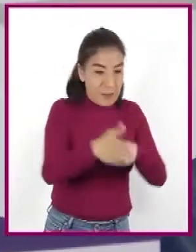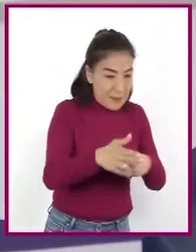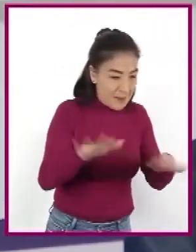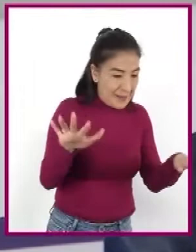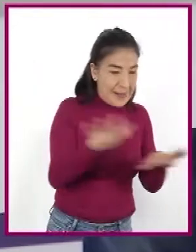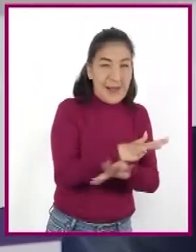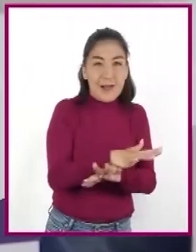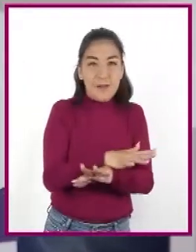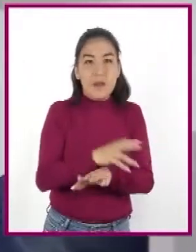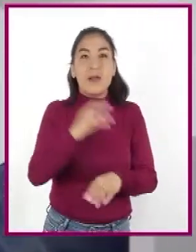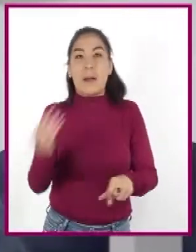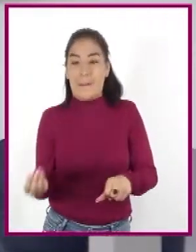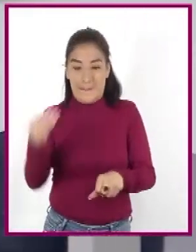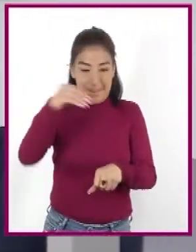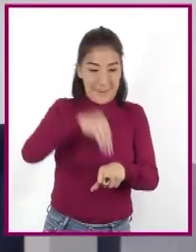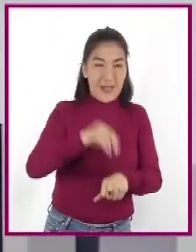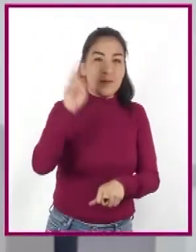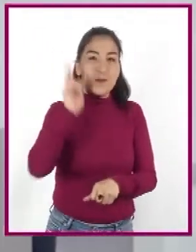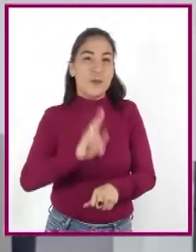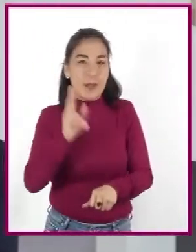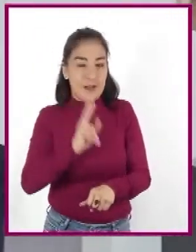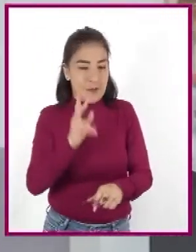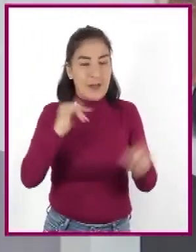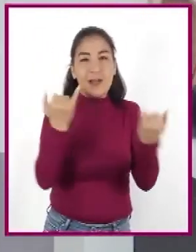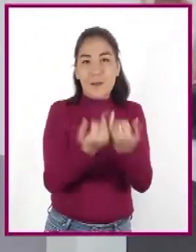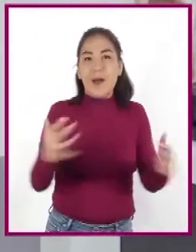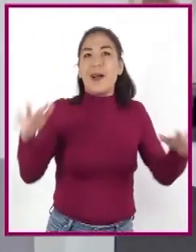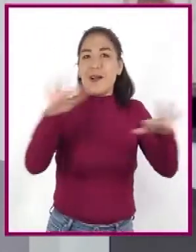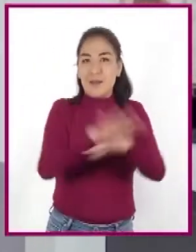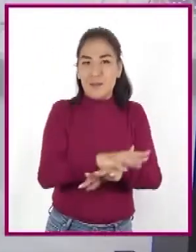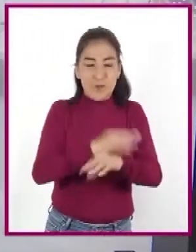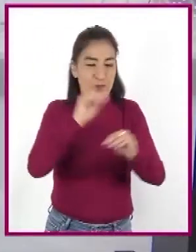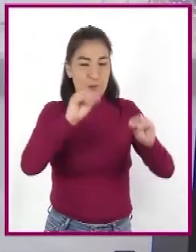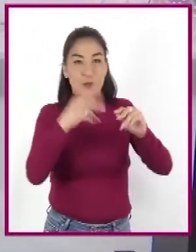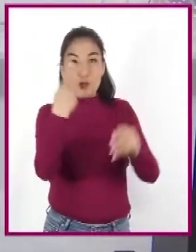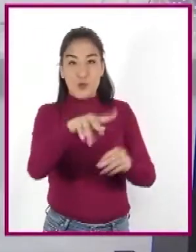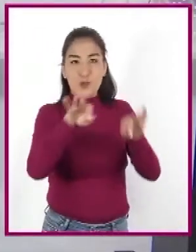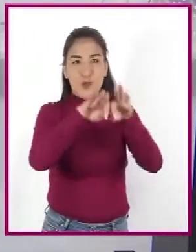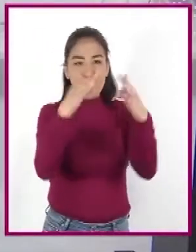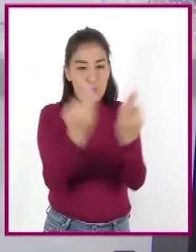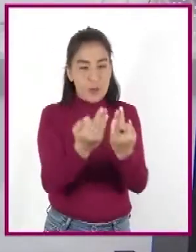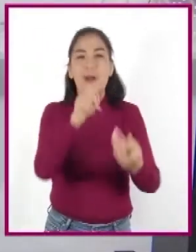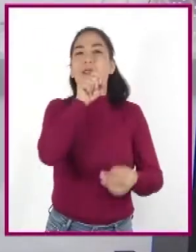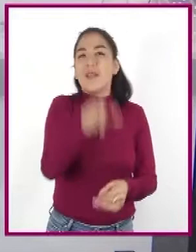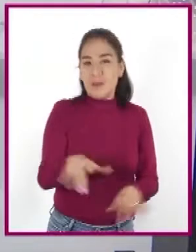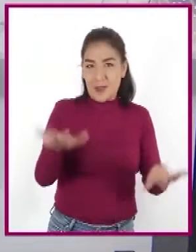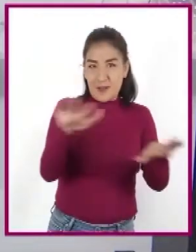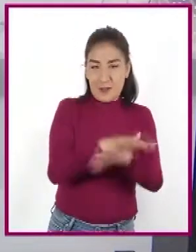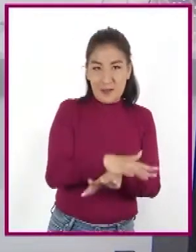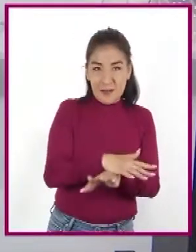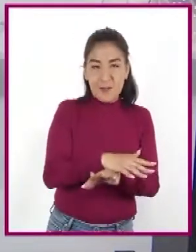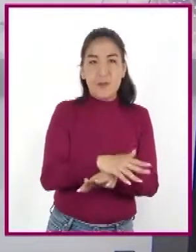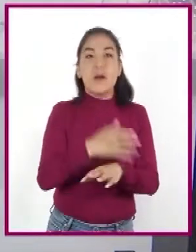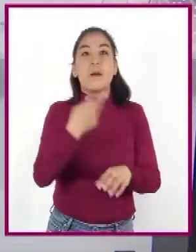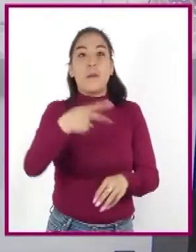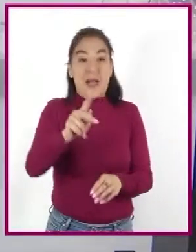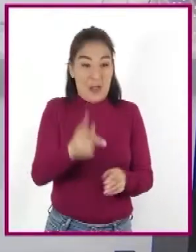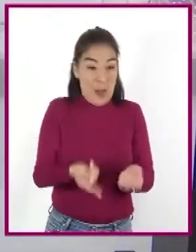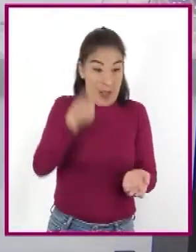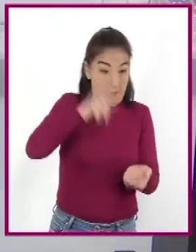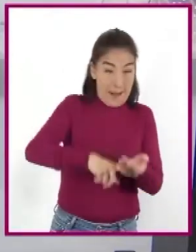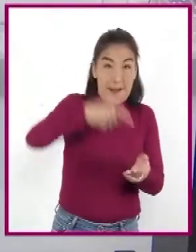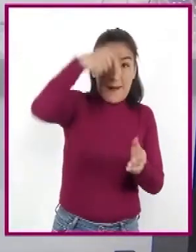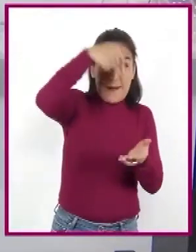fuerza a un cuerpo, es posible que la forma se modifique. Sin embargo, la estructura interna no se